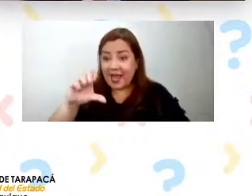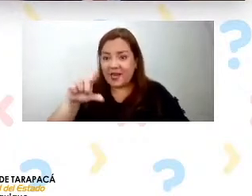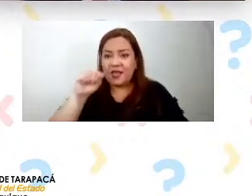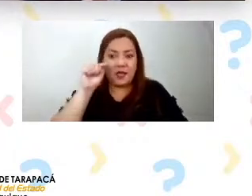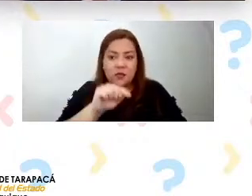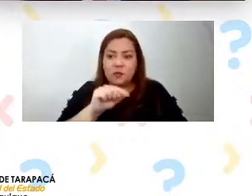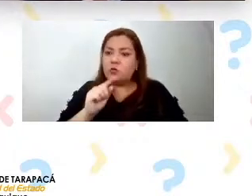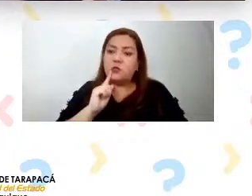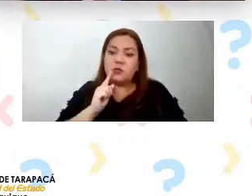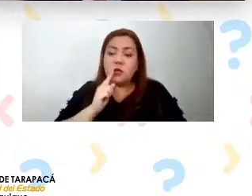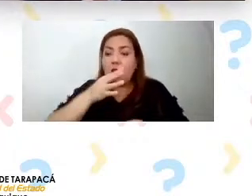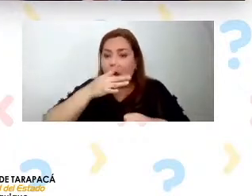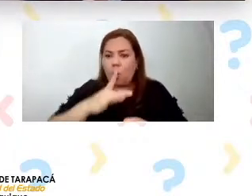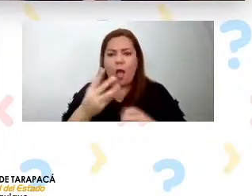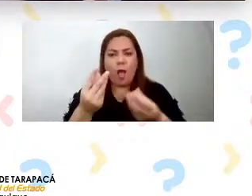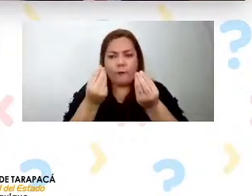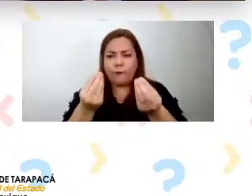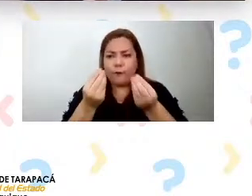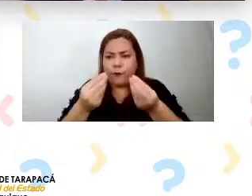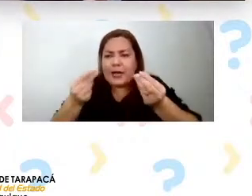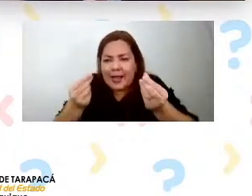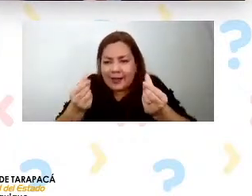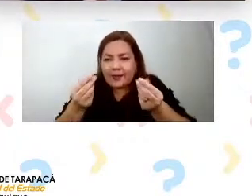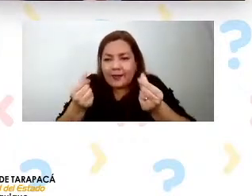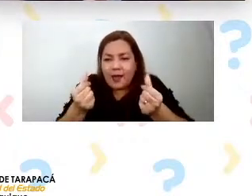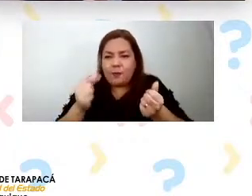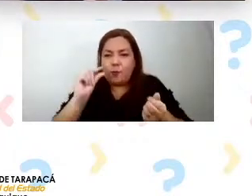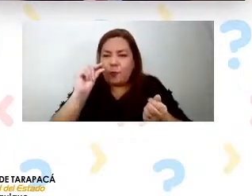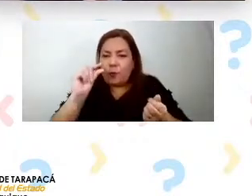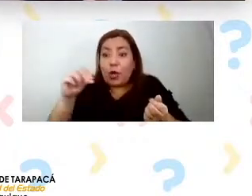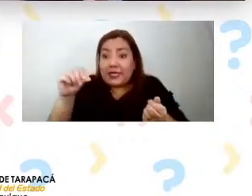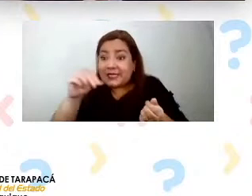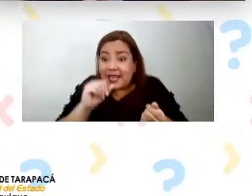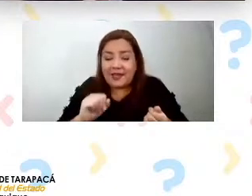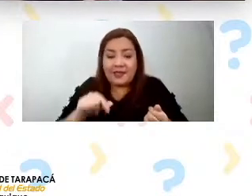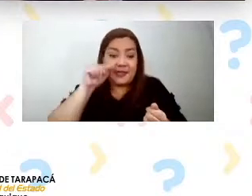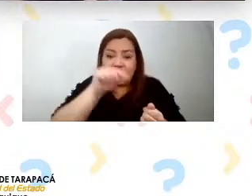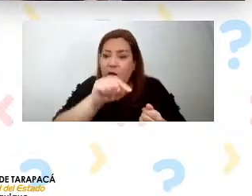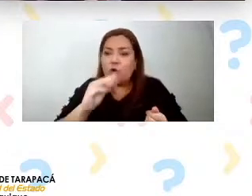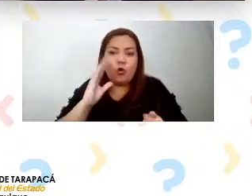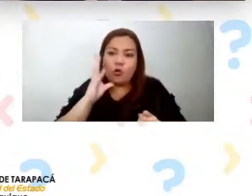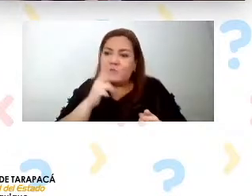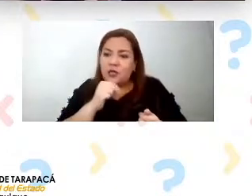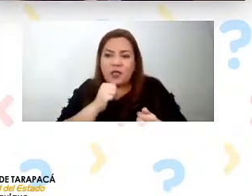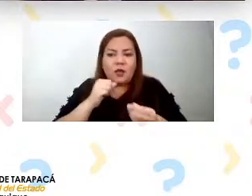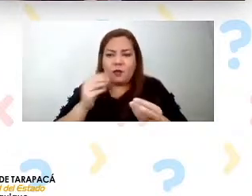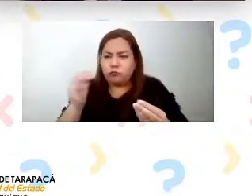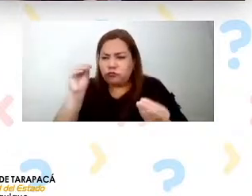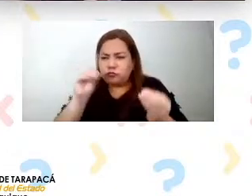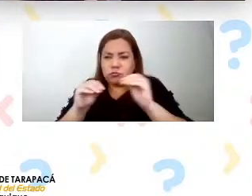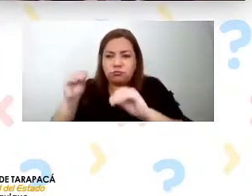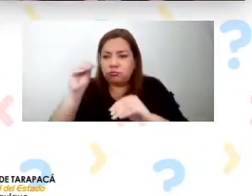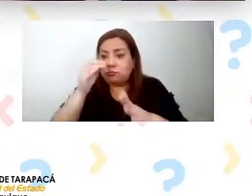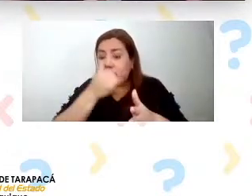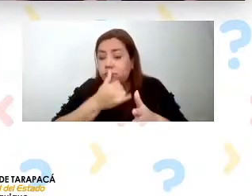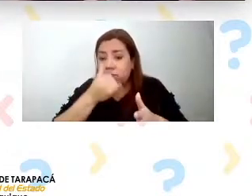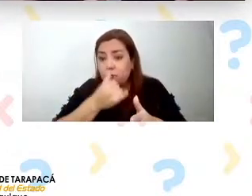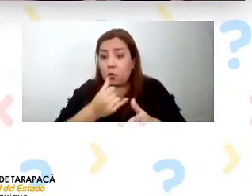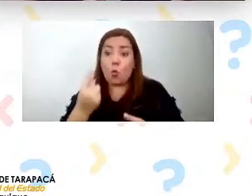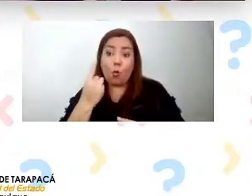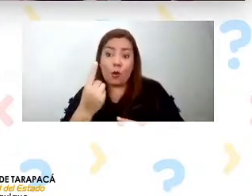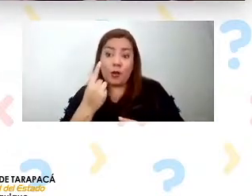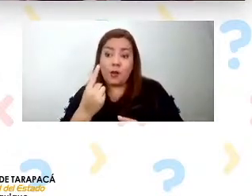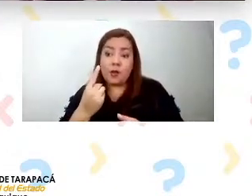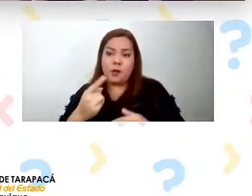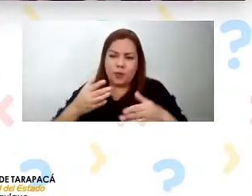muy buena calidad, porque no contienen sustancias. Una, porque atraviesan